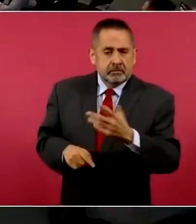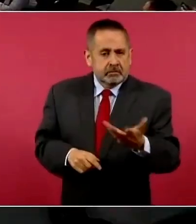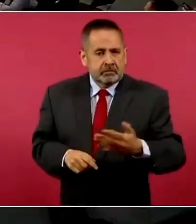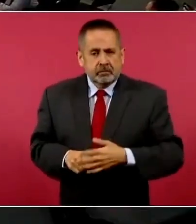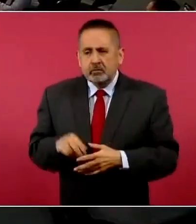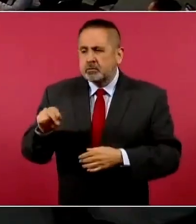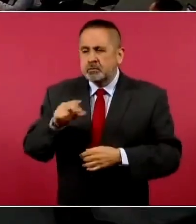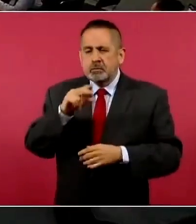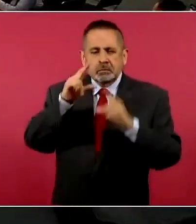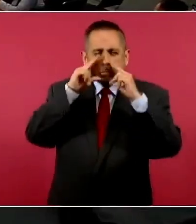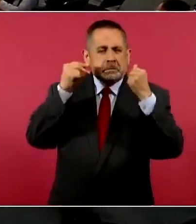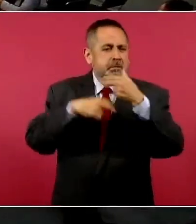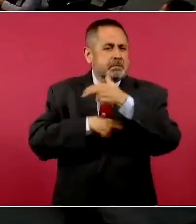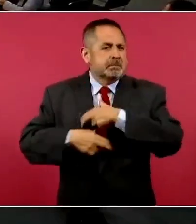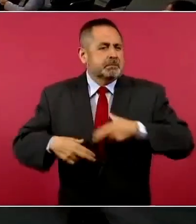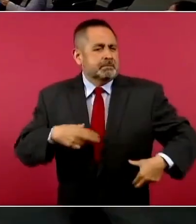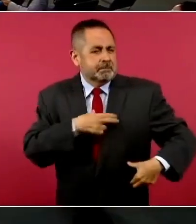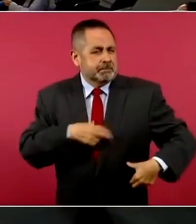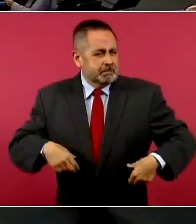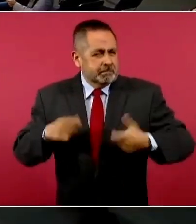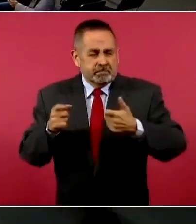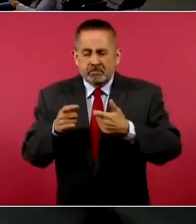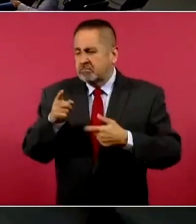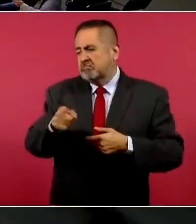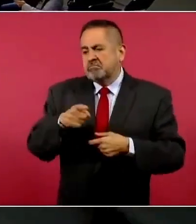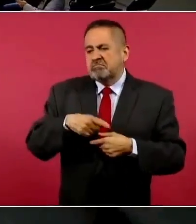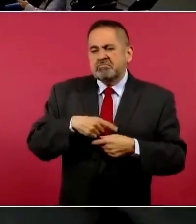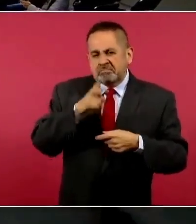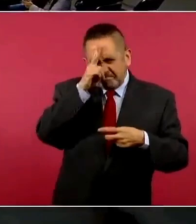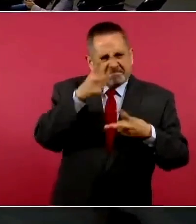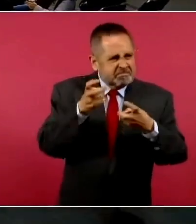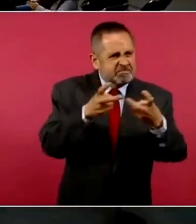en Villa si era un bandolero?